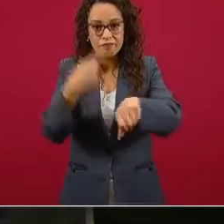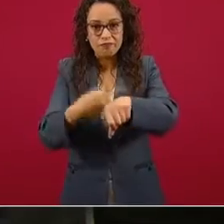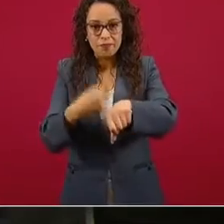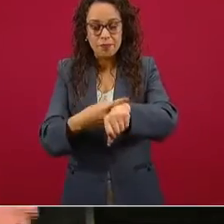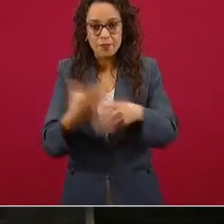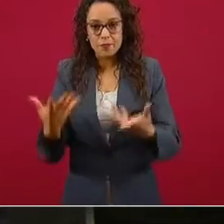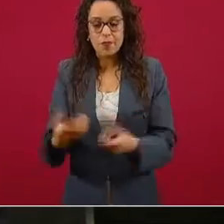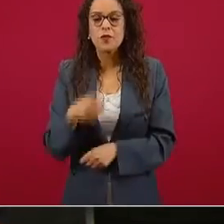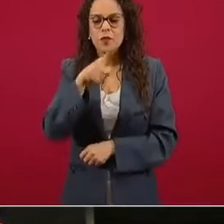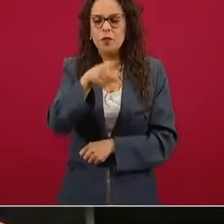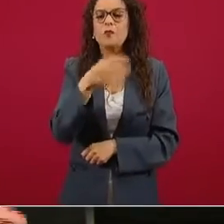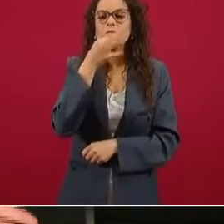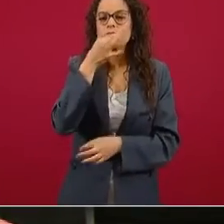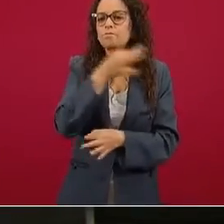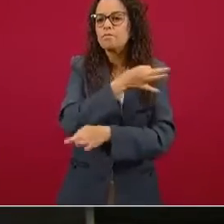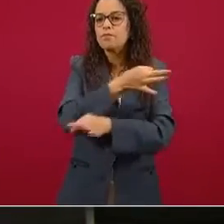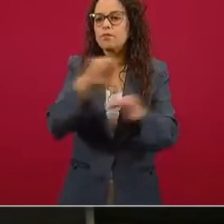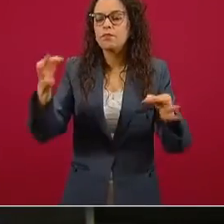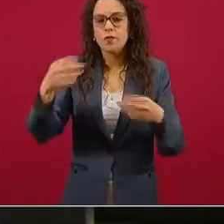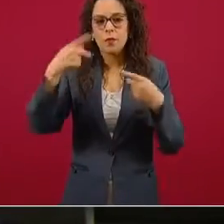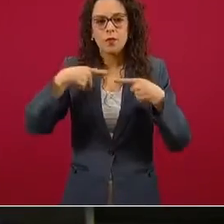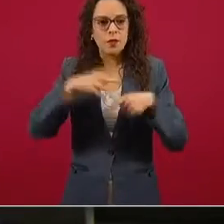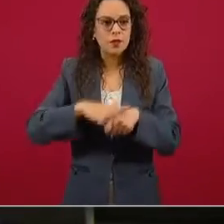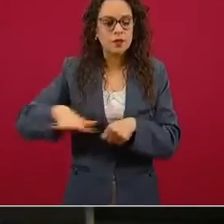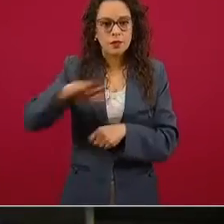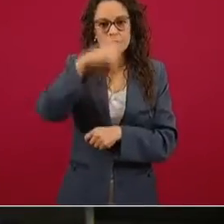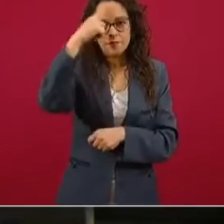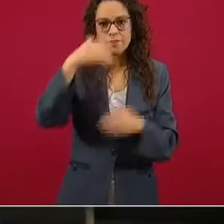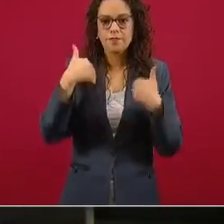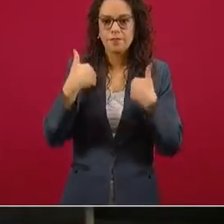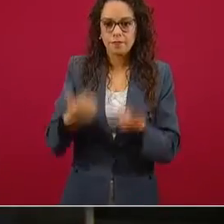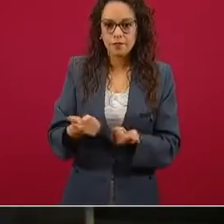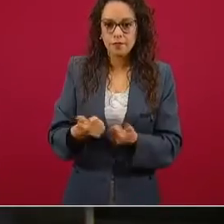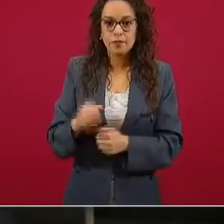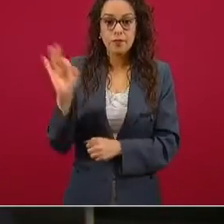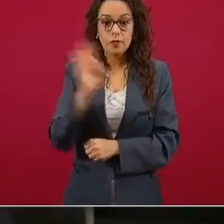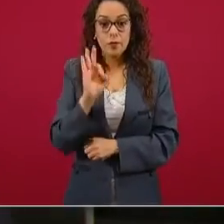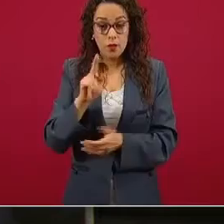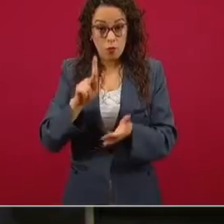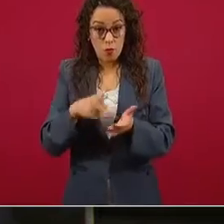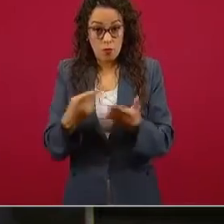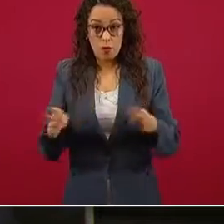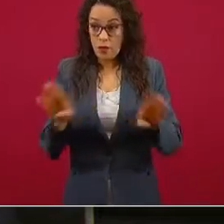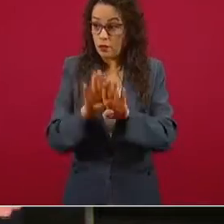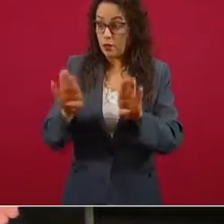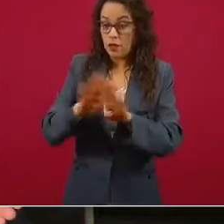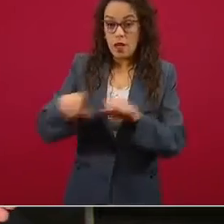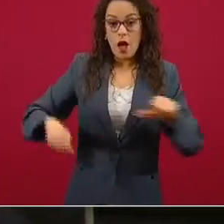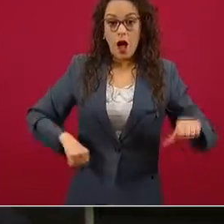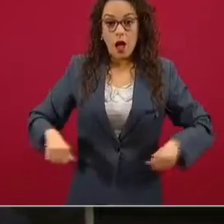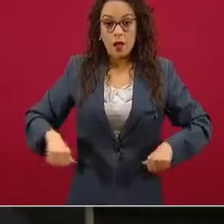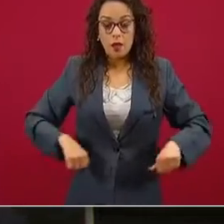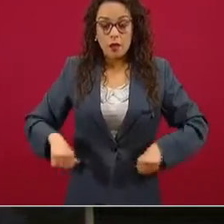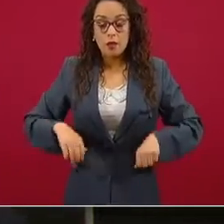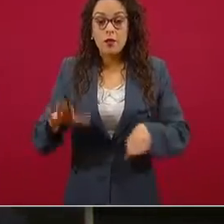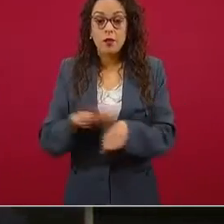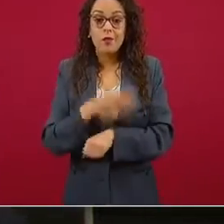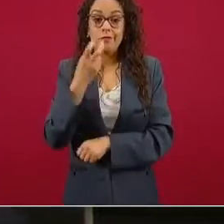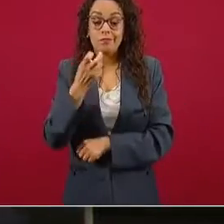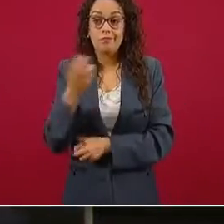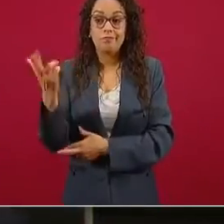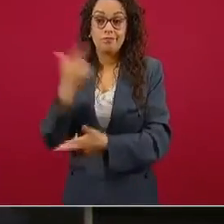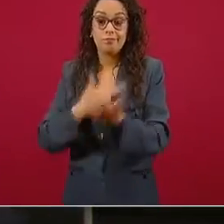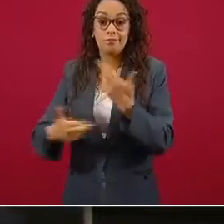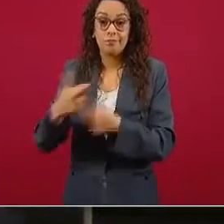evitar que se diera este rebrote que tendría, como usted dice, no se podría cerrar la economía nuevamente por los efectos, además de